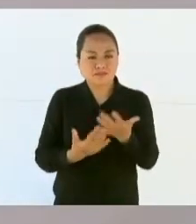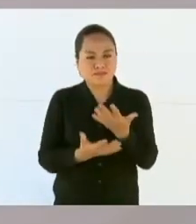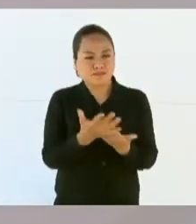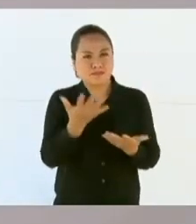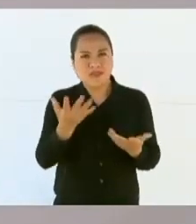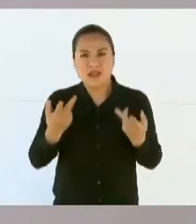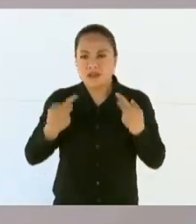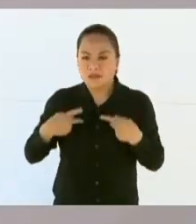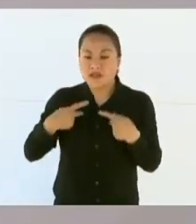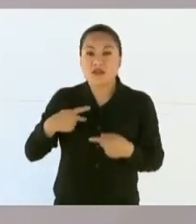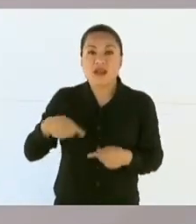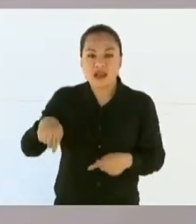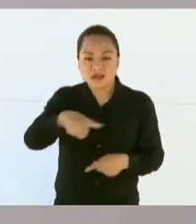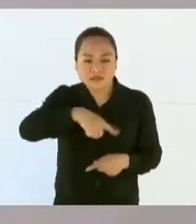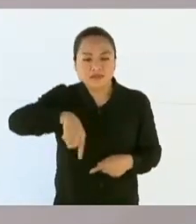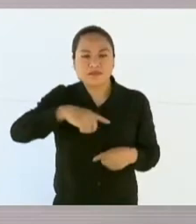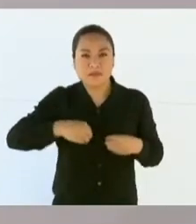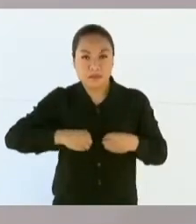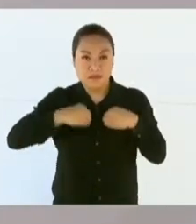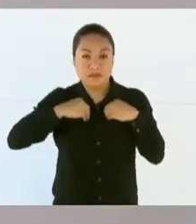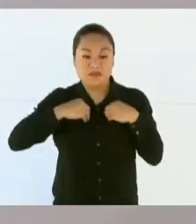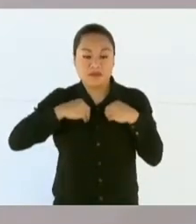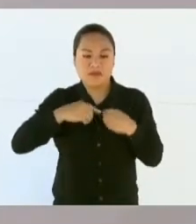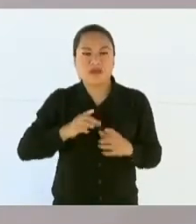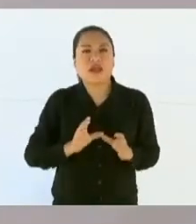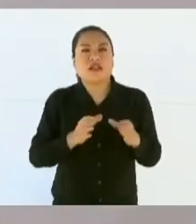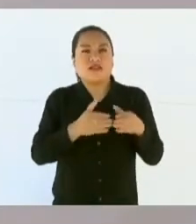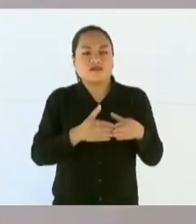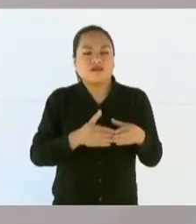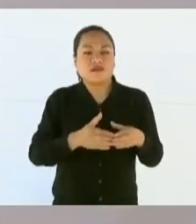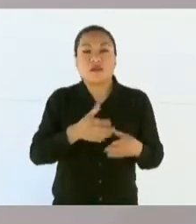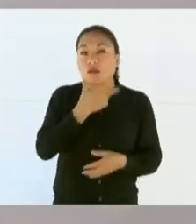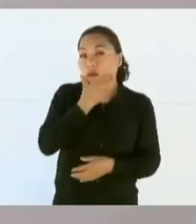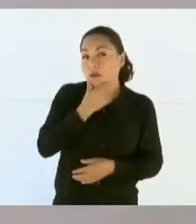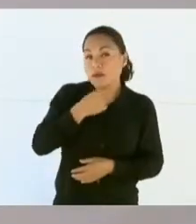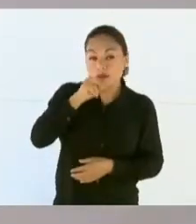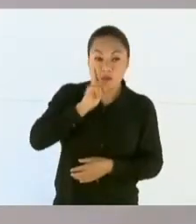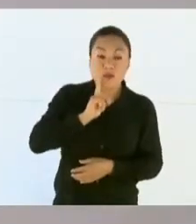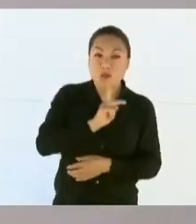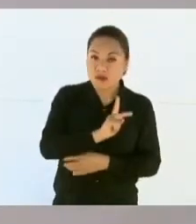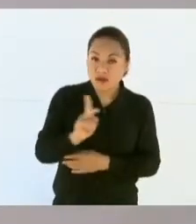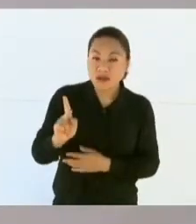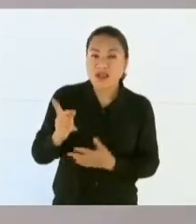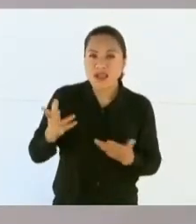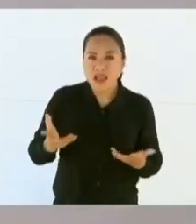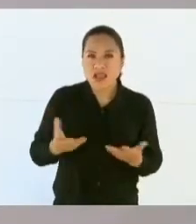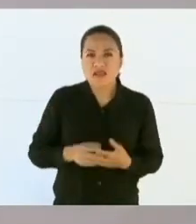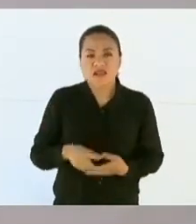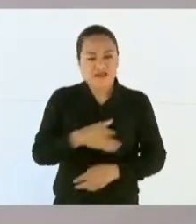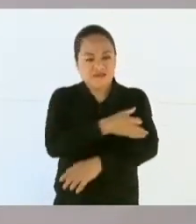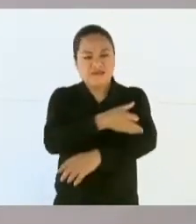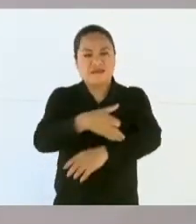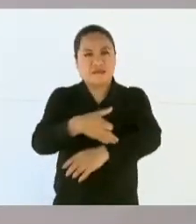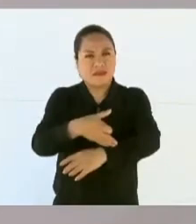de Santa Ana, por sus mujeres, los hombres, las